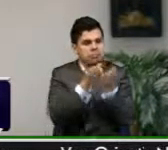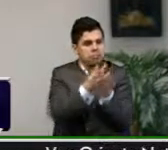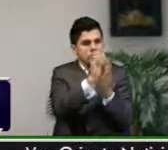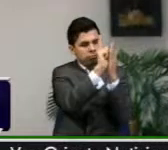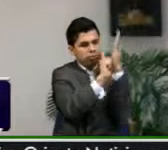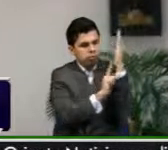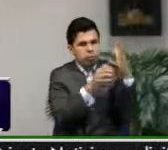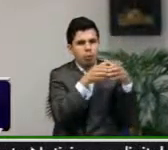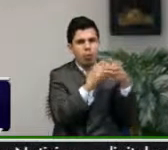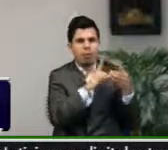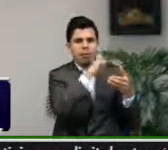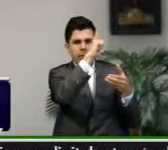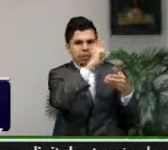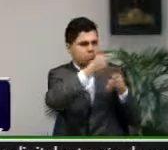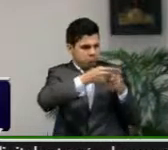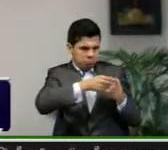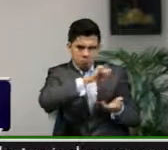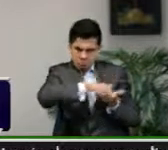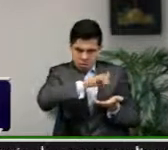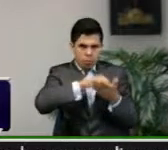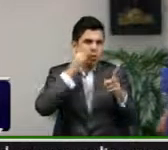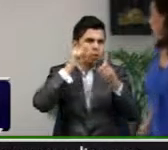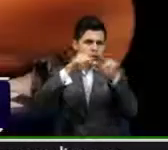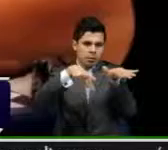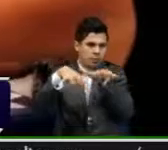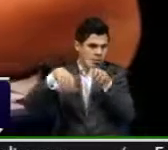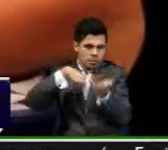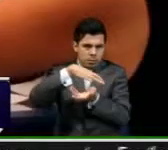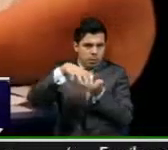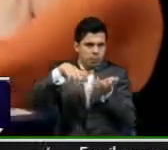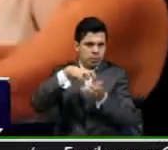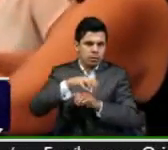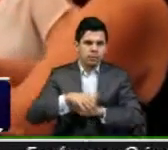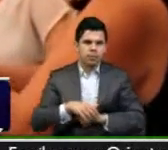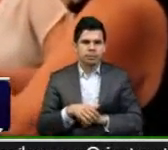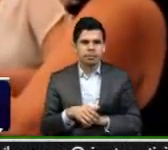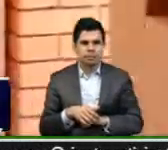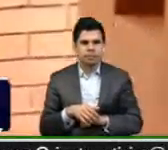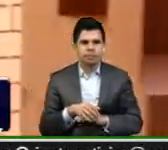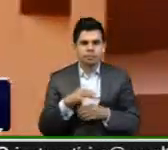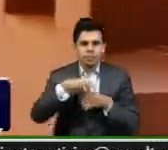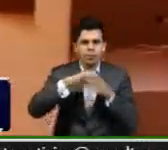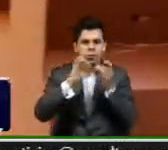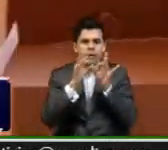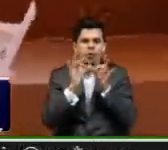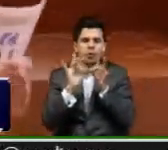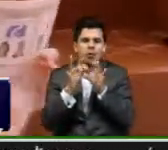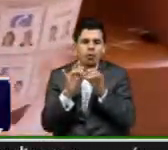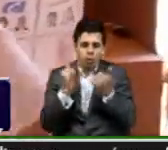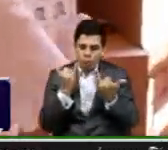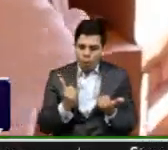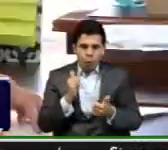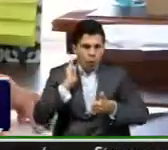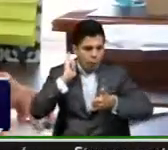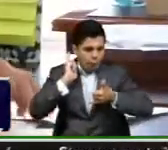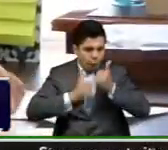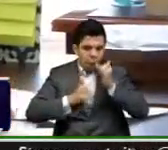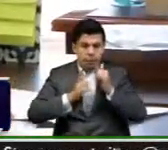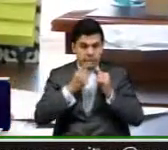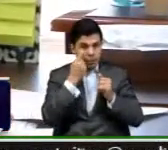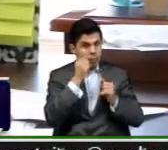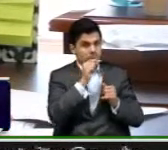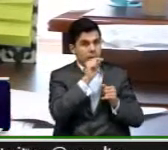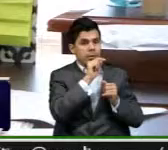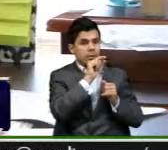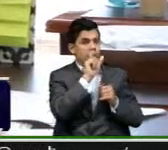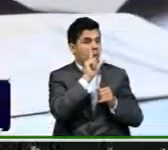cerrada en el Partido Liberal para la Asamblea de Santander. Según el calendario electoral, las modificaciones de lista se podrían realizar del 27